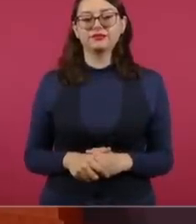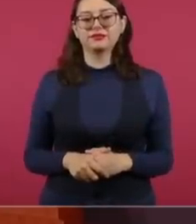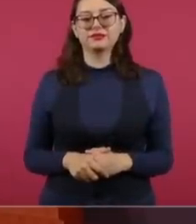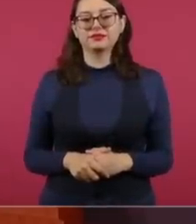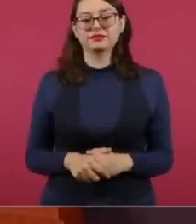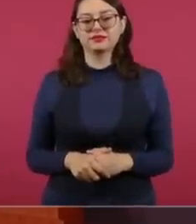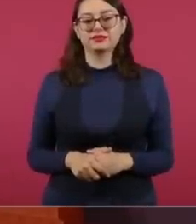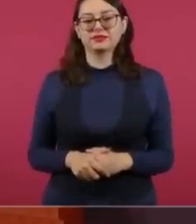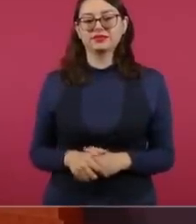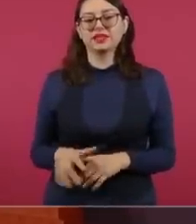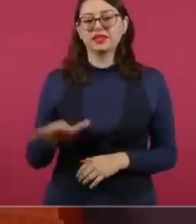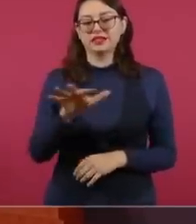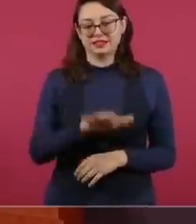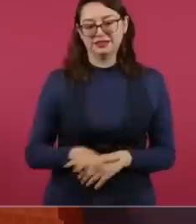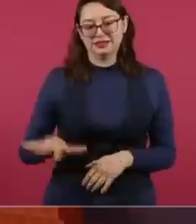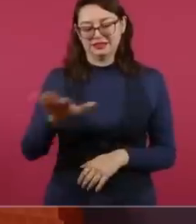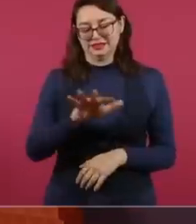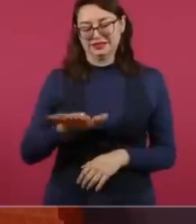Oreja de Conejo,